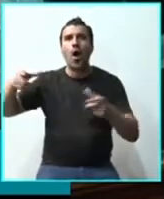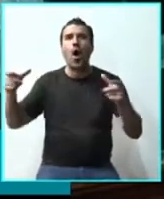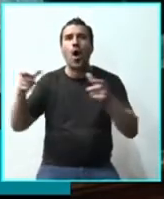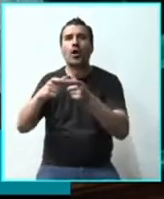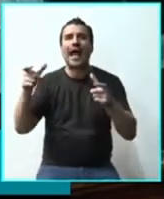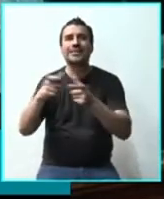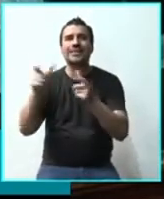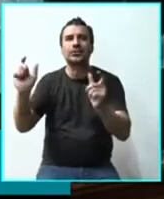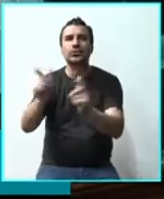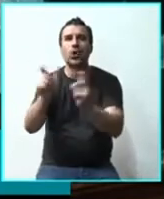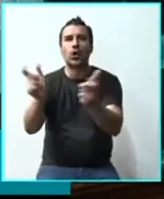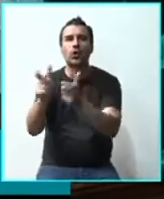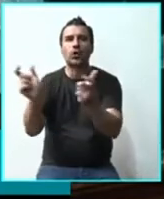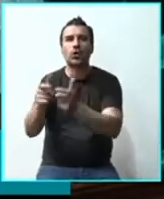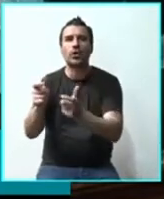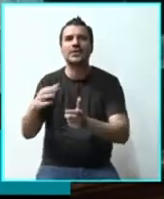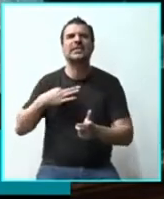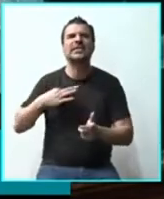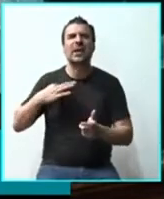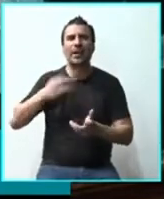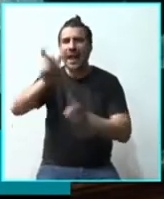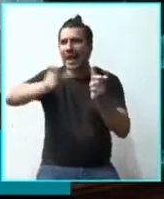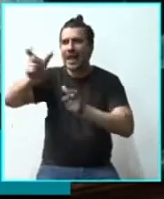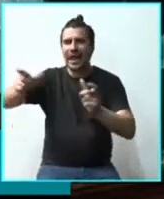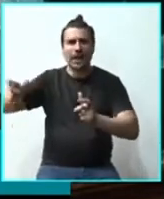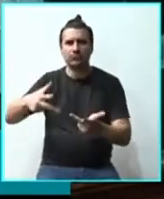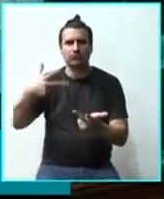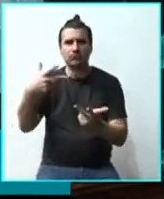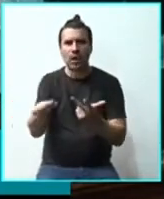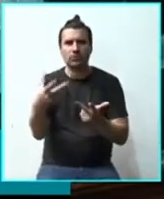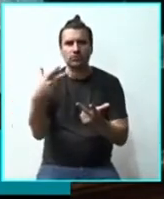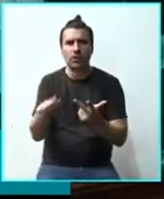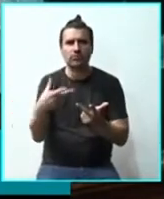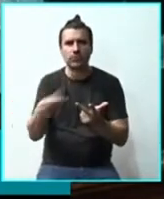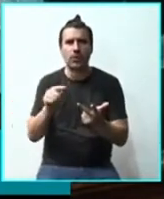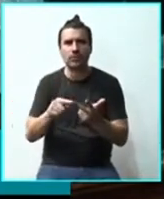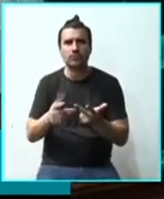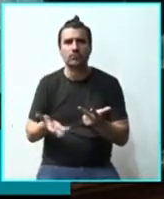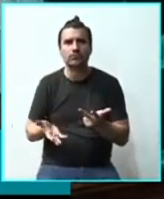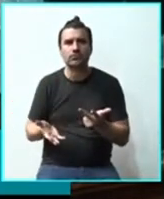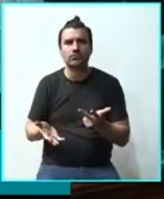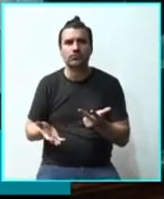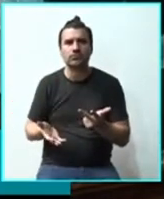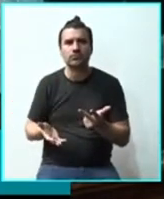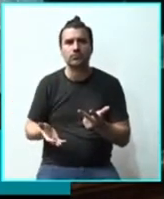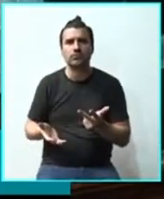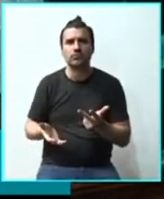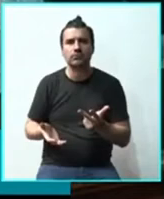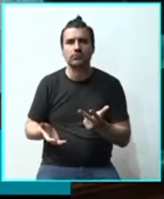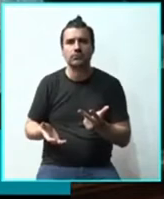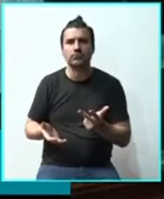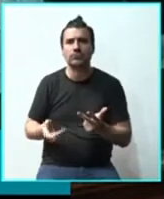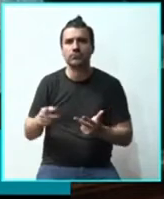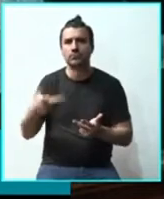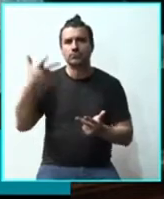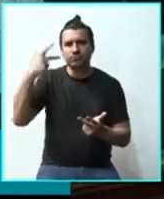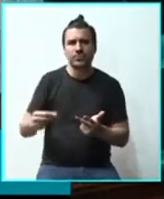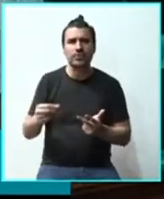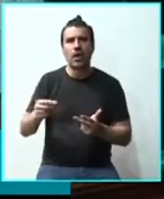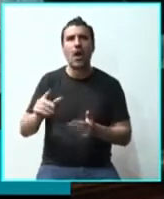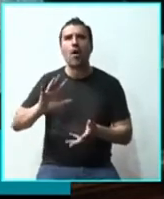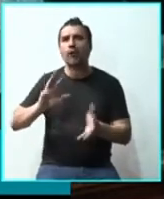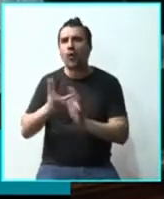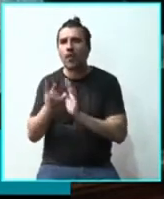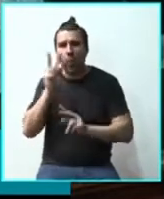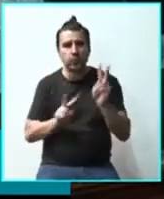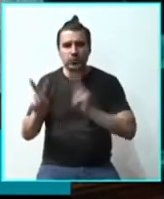la Comisión de Derechos Humanos para limitar al Estado en una actividad que ya hace? y nos niegan la posibilidad de construir un acuerdo en